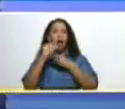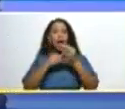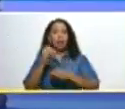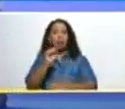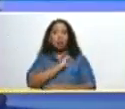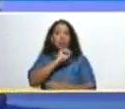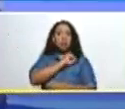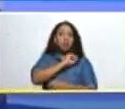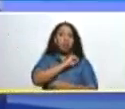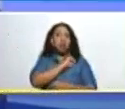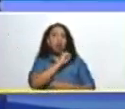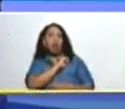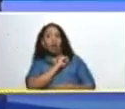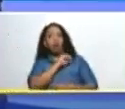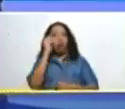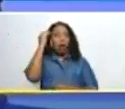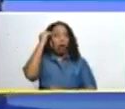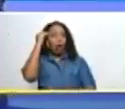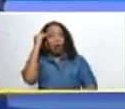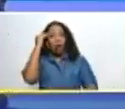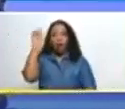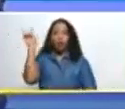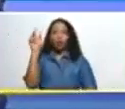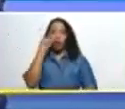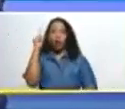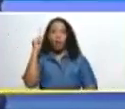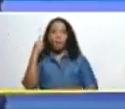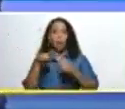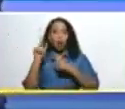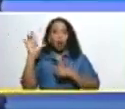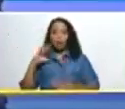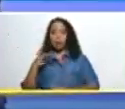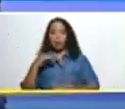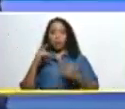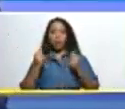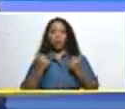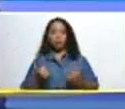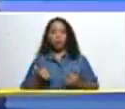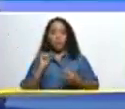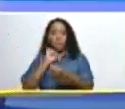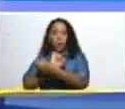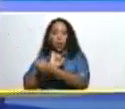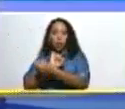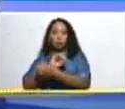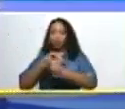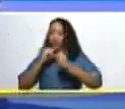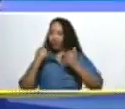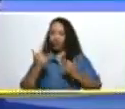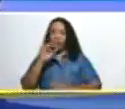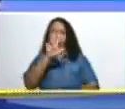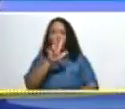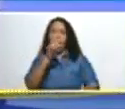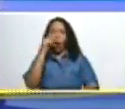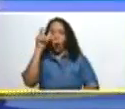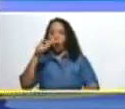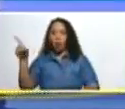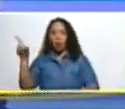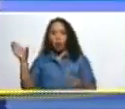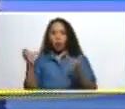terrorismo en la mente del venezolano, la venezolana, pero ahí está el 6CPC que actuó inmediatamente y capturó inmediatamente a tres de los cómplices de esa